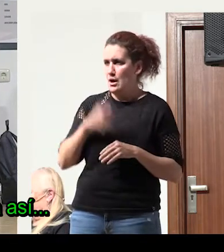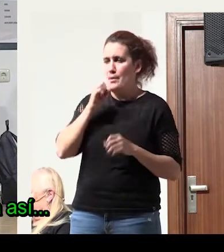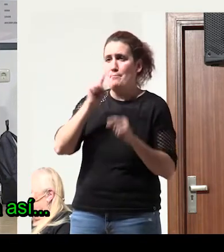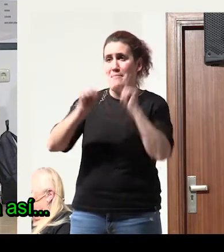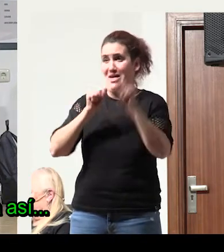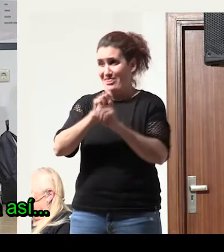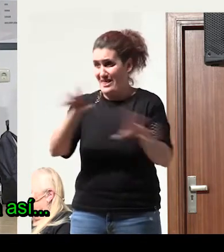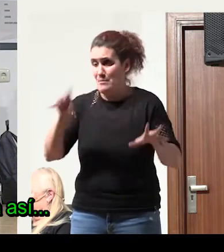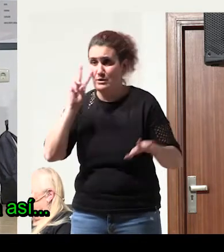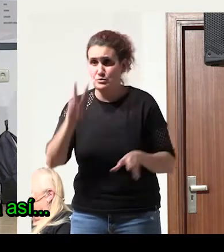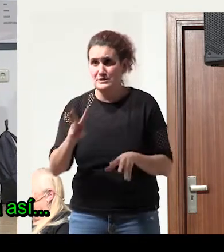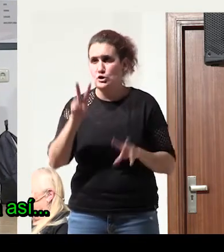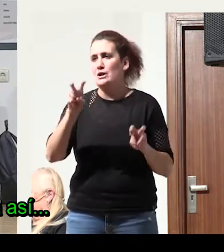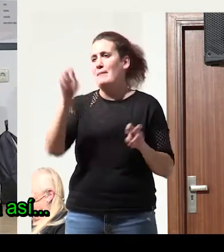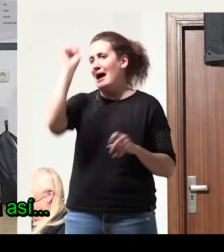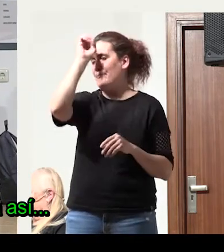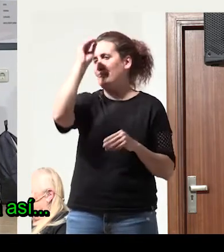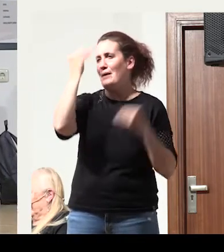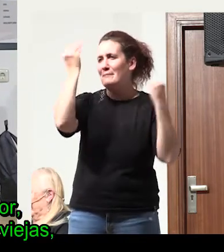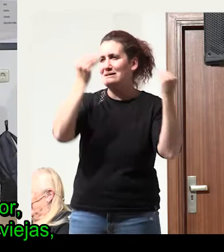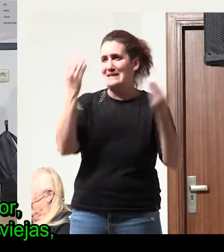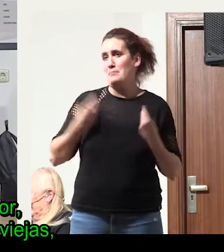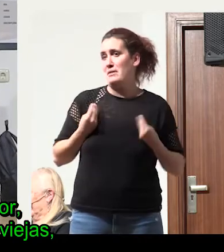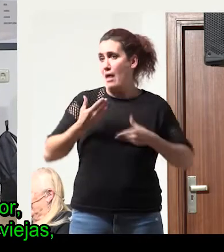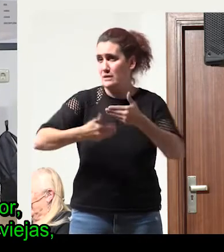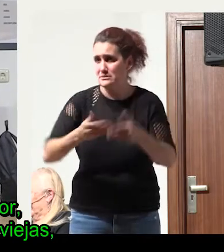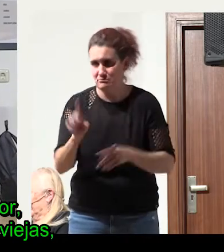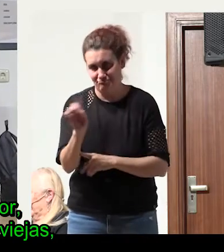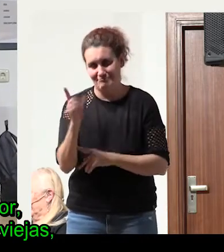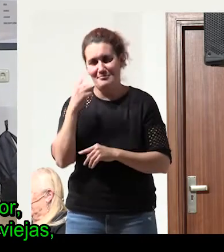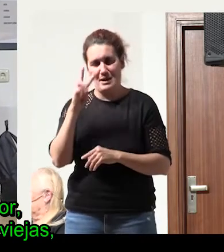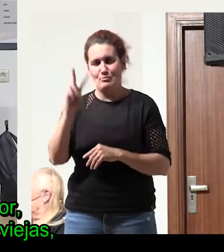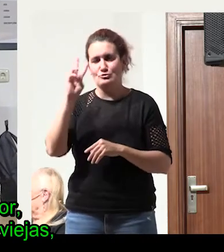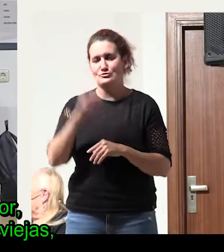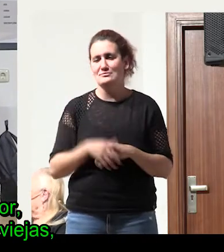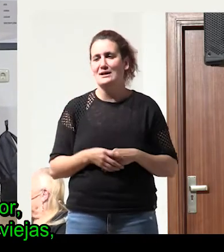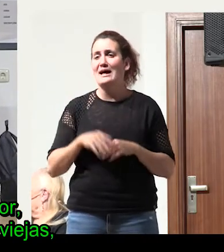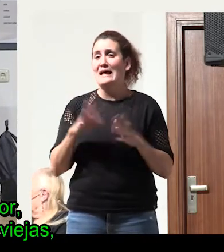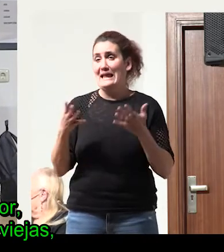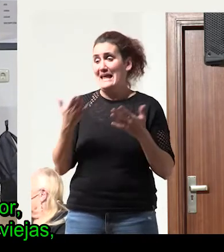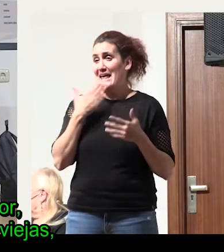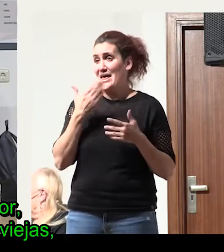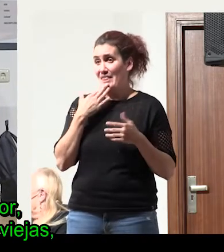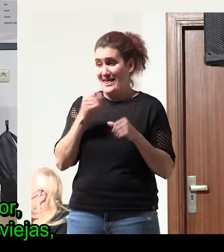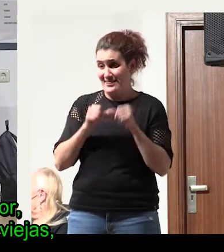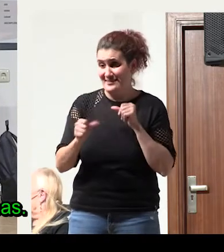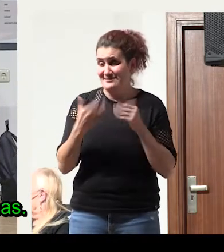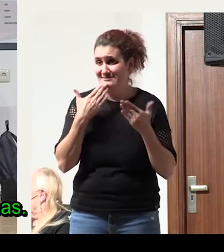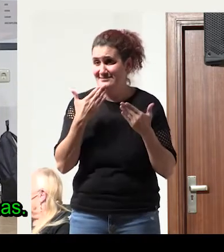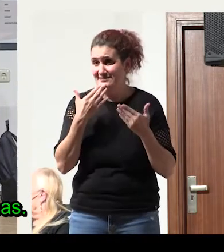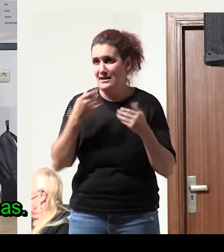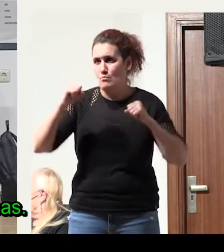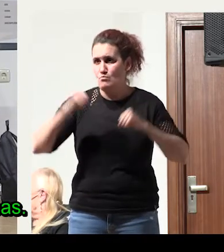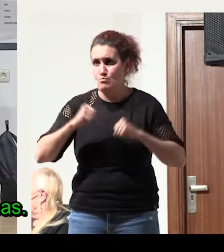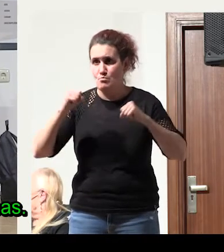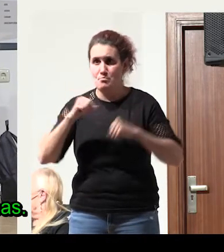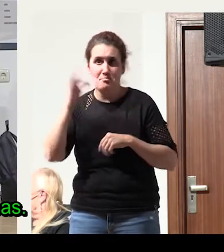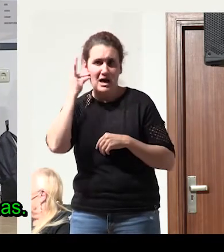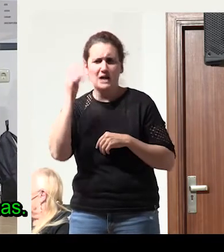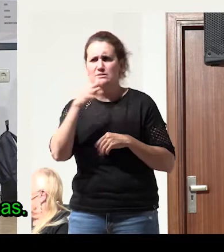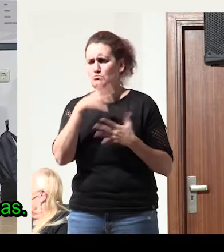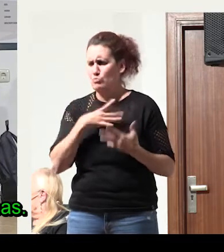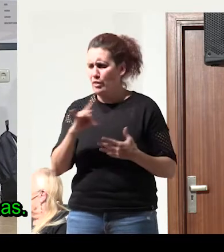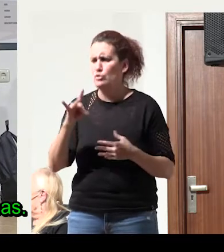eso de pensar que la vida va así, bueno, ya veremos, ¿no? Entonces, desde la edad mayor, precisamente, desde las mujeres viejas, se pueden denunciar esas cosas. Y